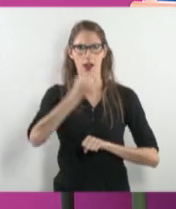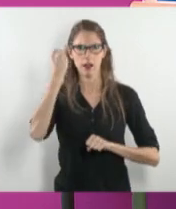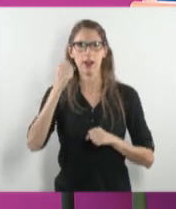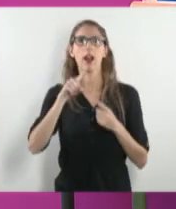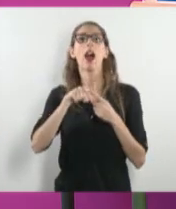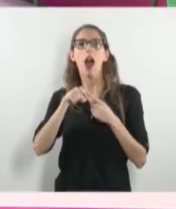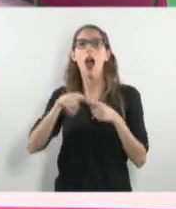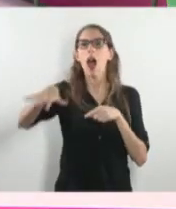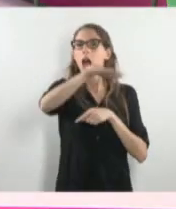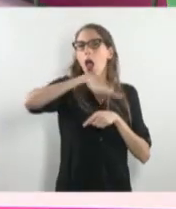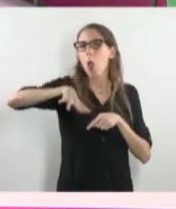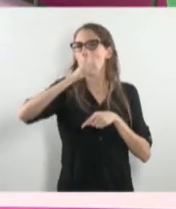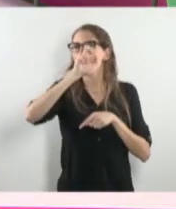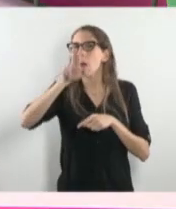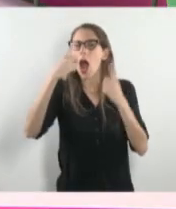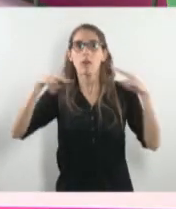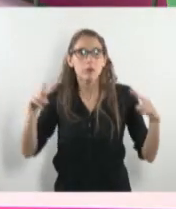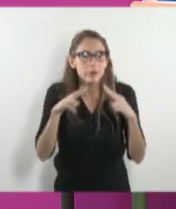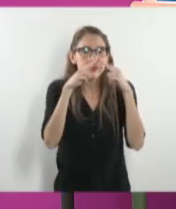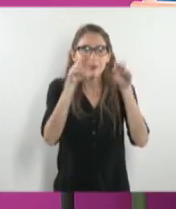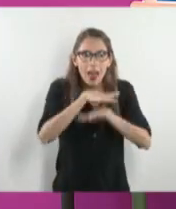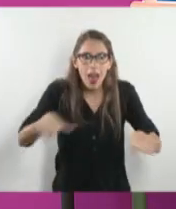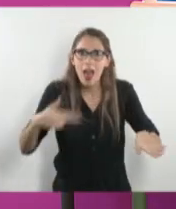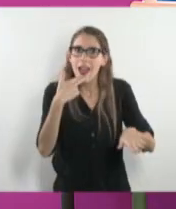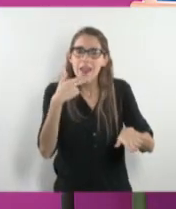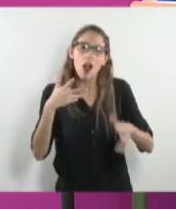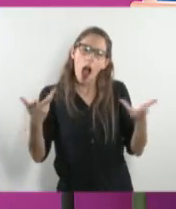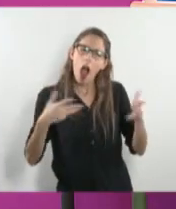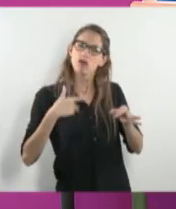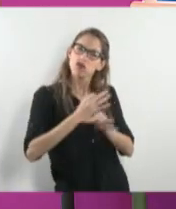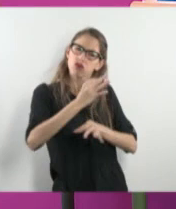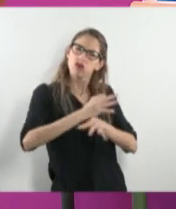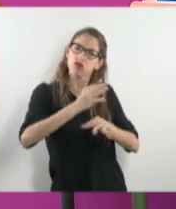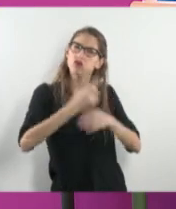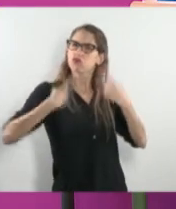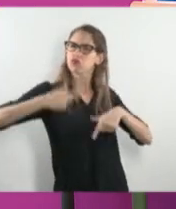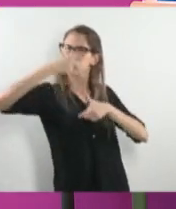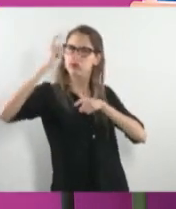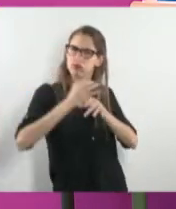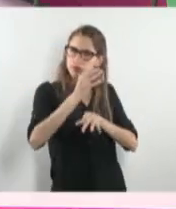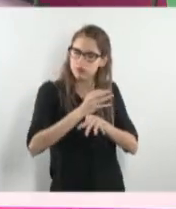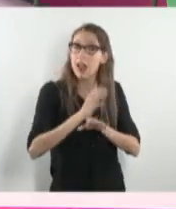pulpería se encuentra con los hijos, les da consejos.